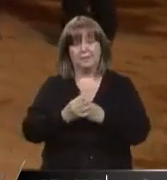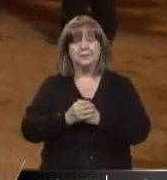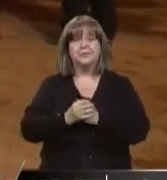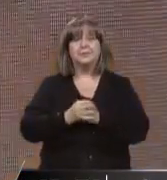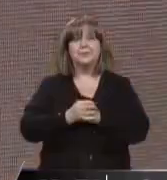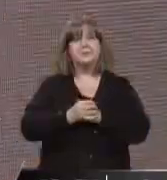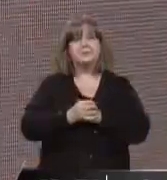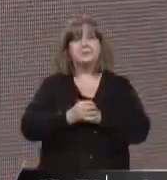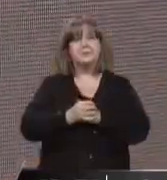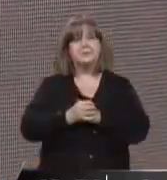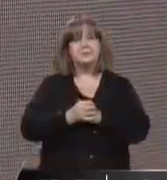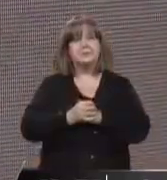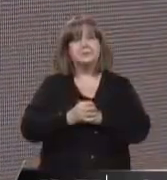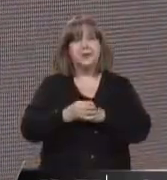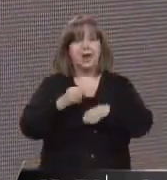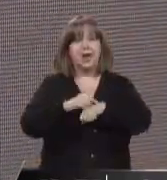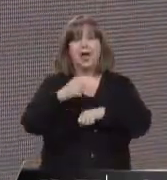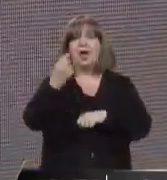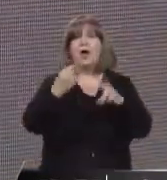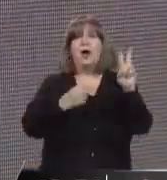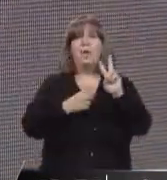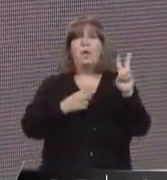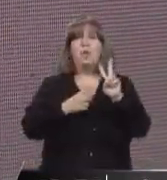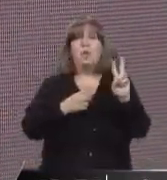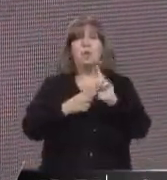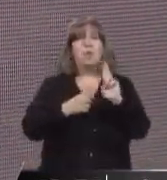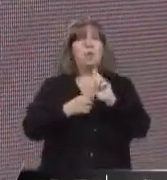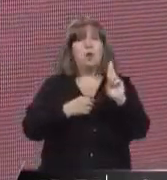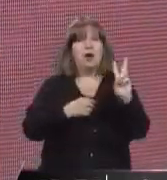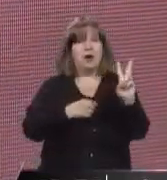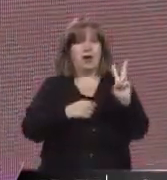Las dos mujeres que hasta ayer estaban acusadas de idear el asesinato